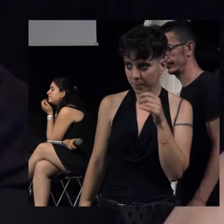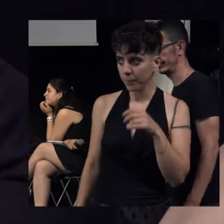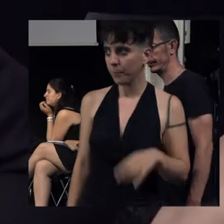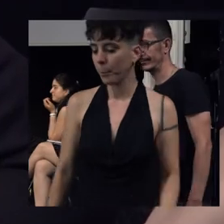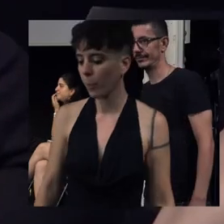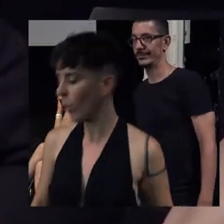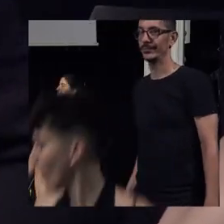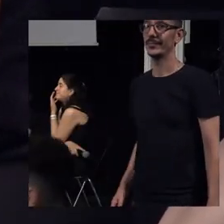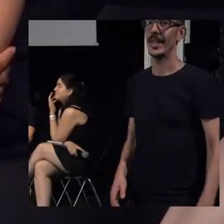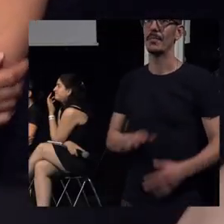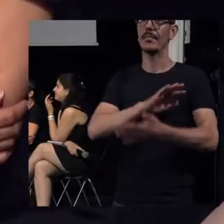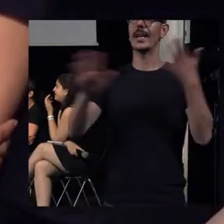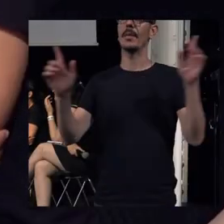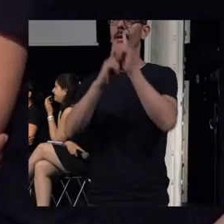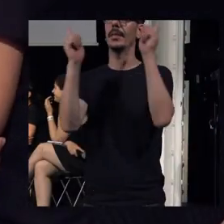Si tenemos algo, ¡ay!